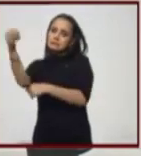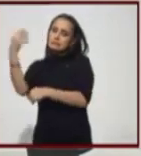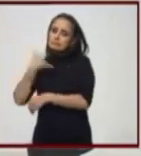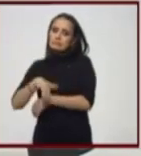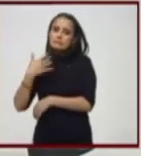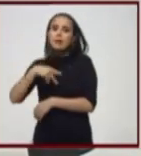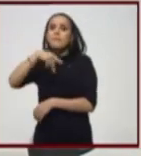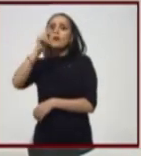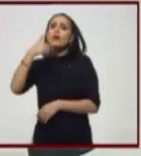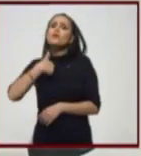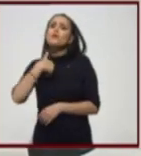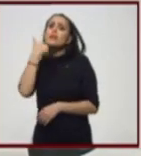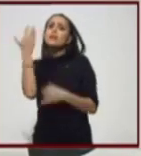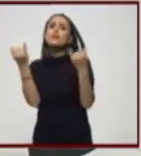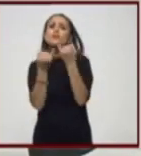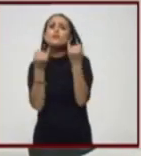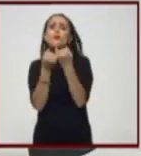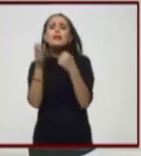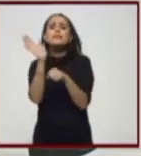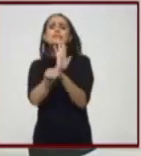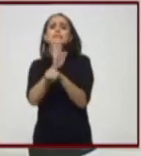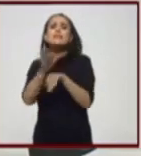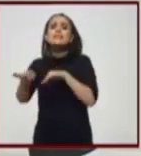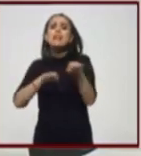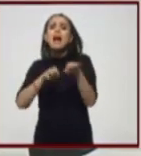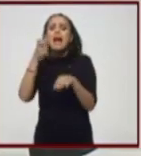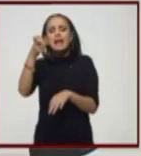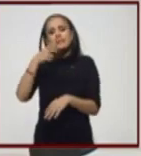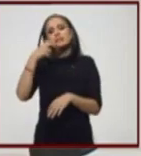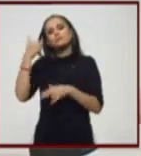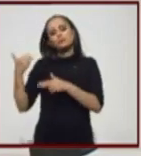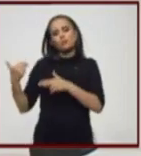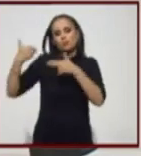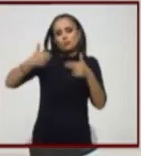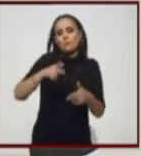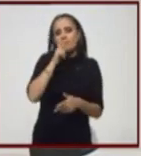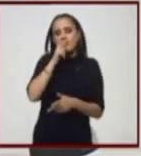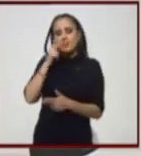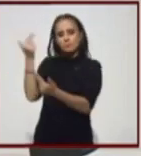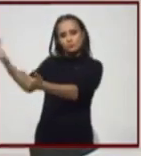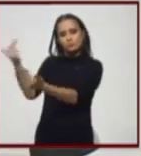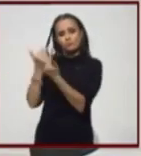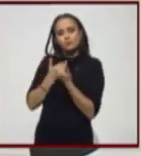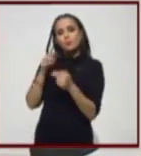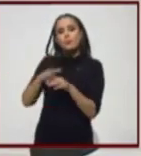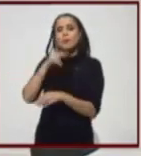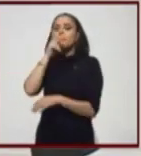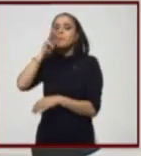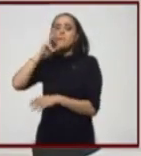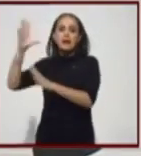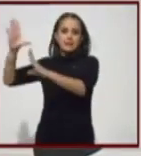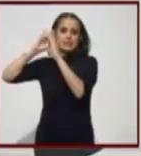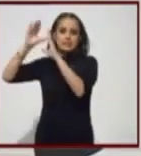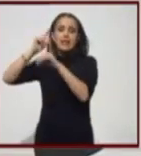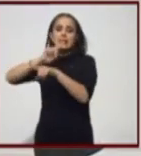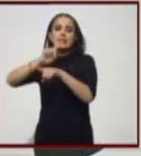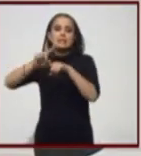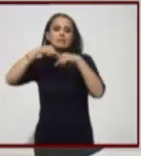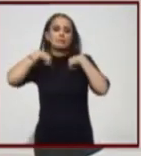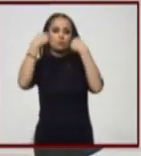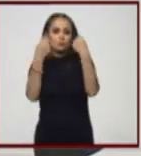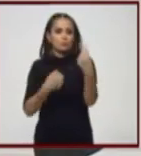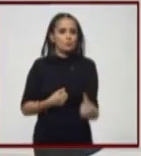yo quiero trabajar en cine yo creo que la herencia viene de ahí porque esa enseñanza que mis padres desde pequeñito